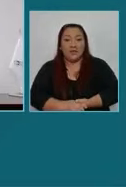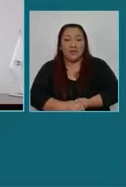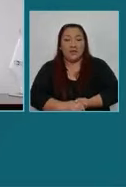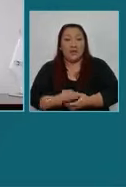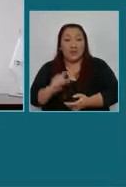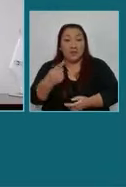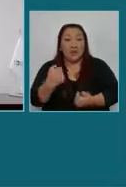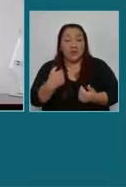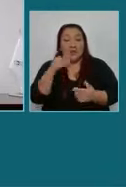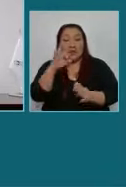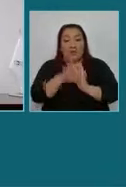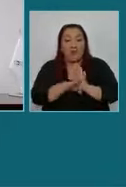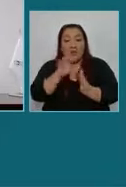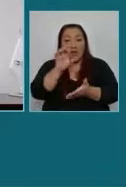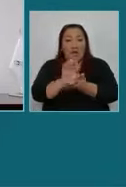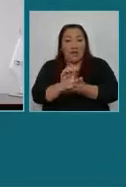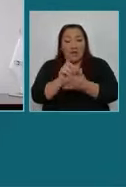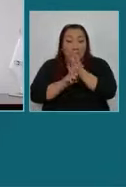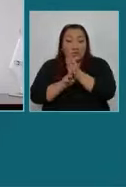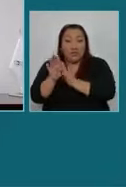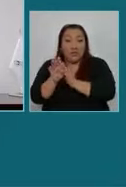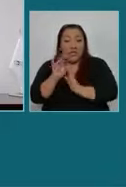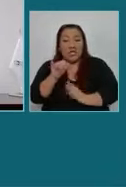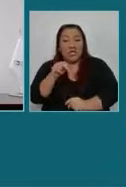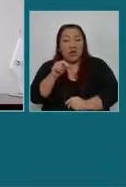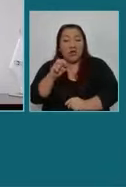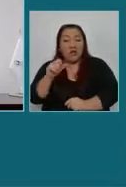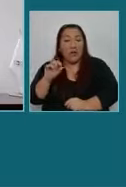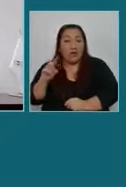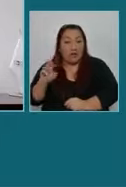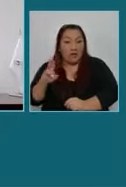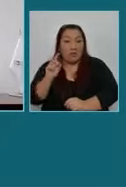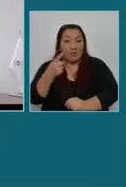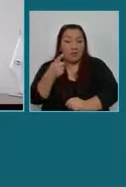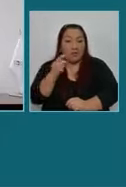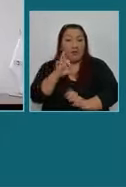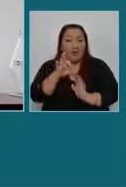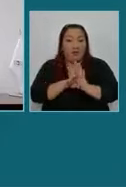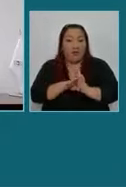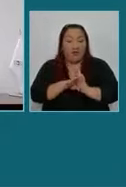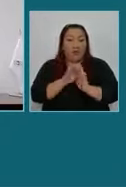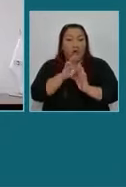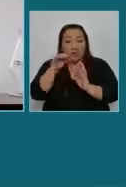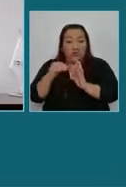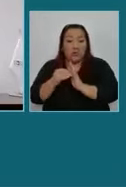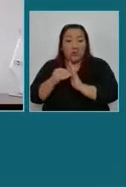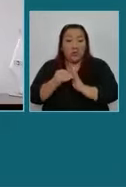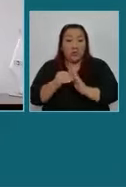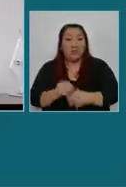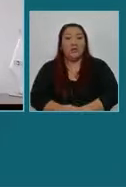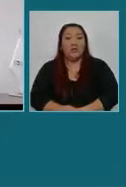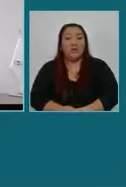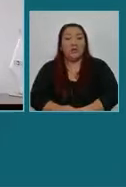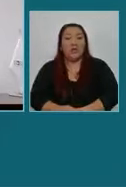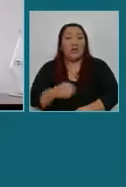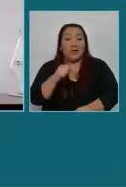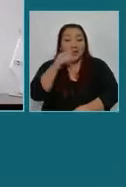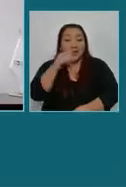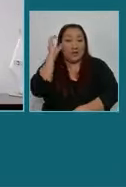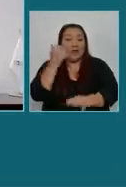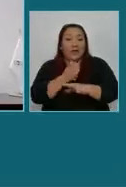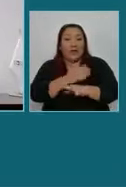lugar tenemos al Fondo de Capital para Emprendimientos Innovadores. Este es el primer fondo de fondos de Venture Capital que se ha creado